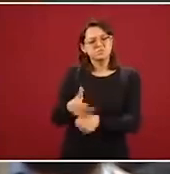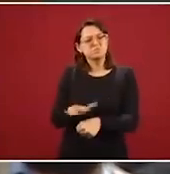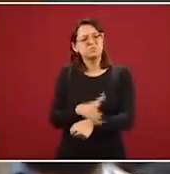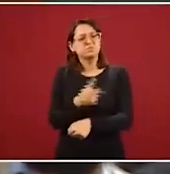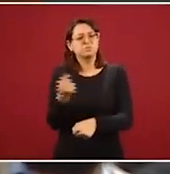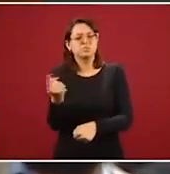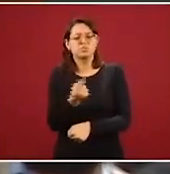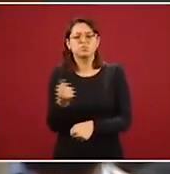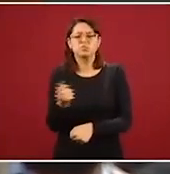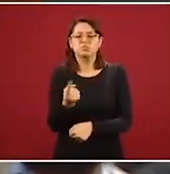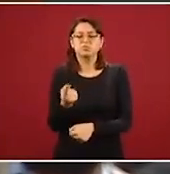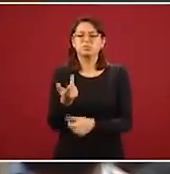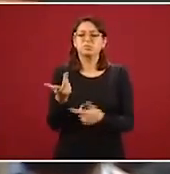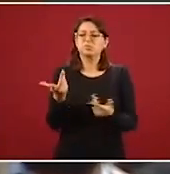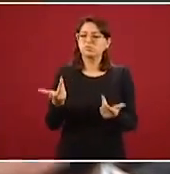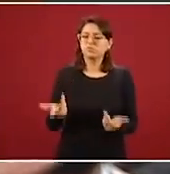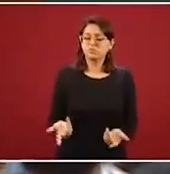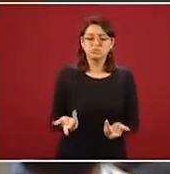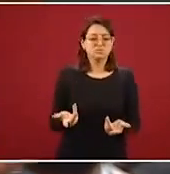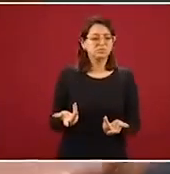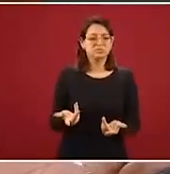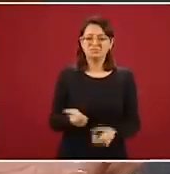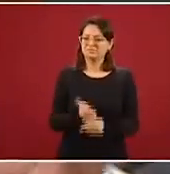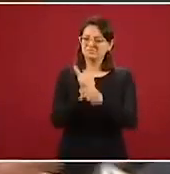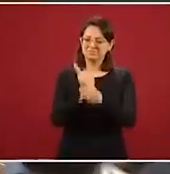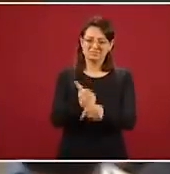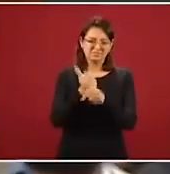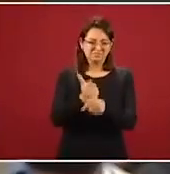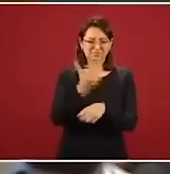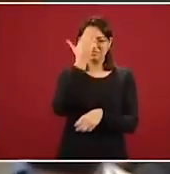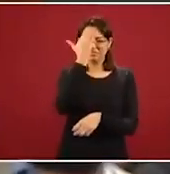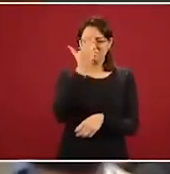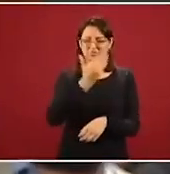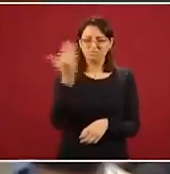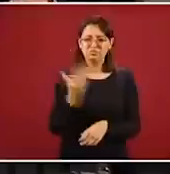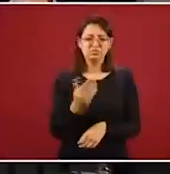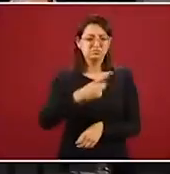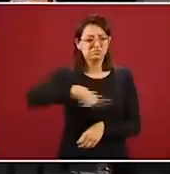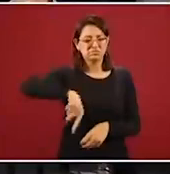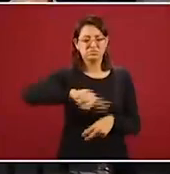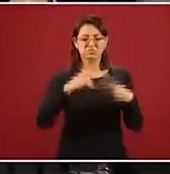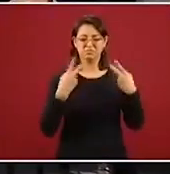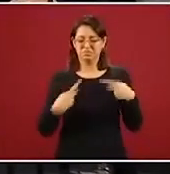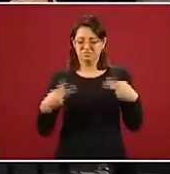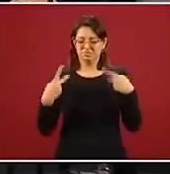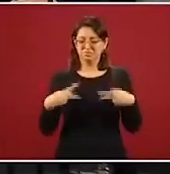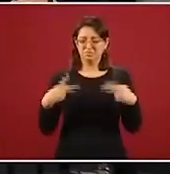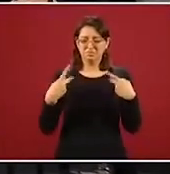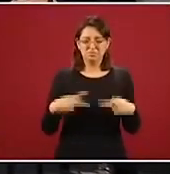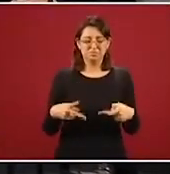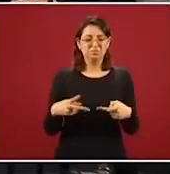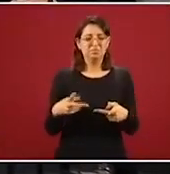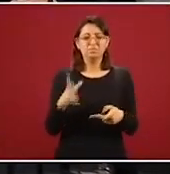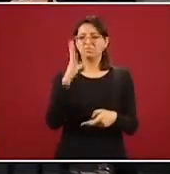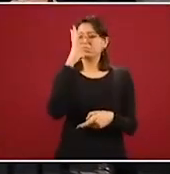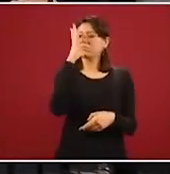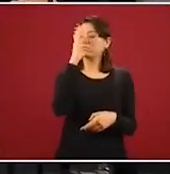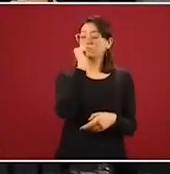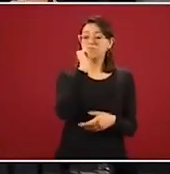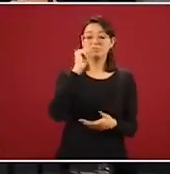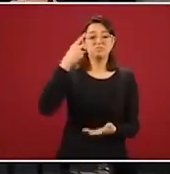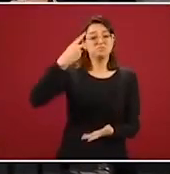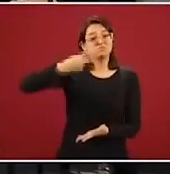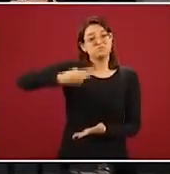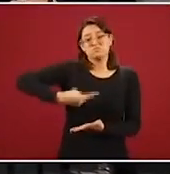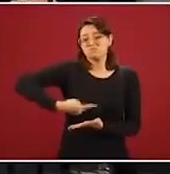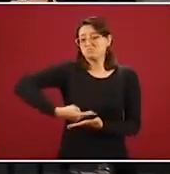no solamente es de esta crisis terrible en donde los pacientes no se pueden recostar de forma horizontal,